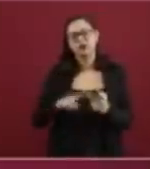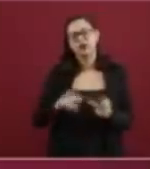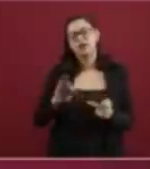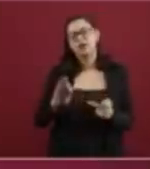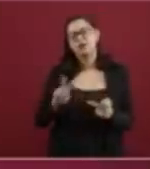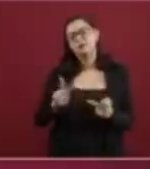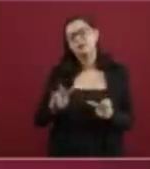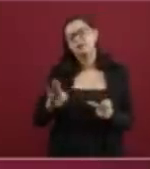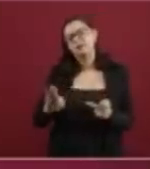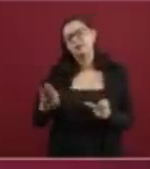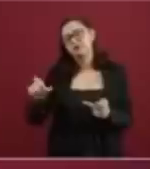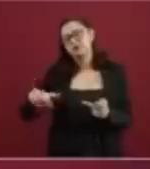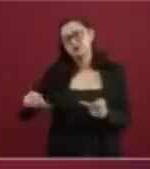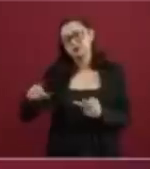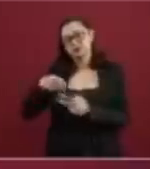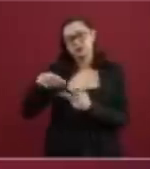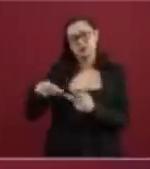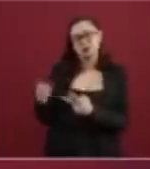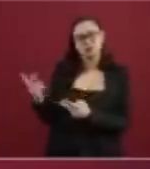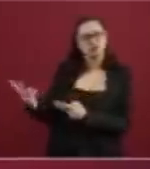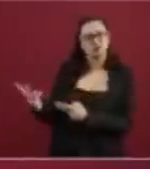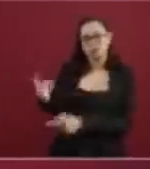No ha solicitado